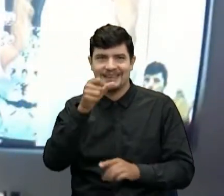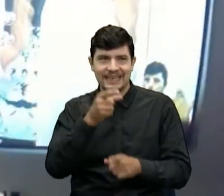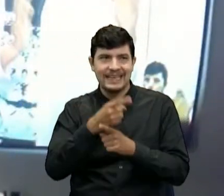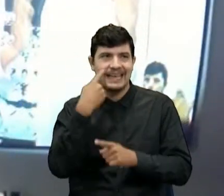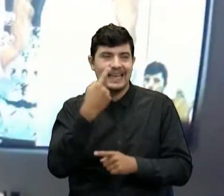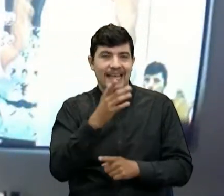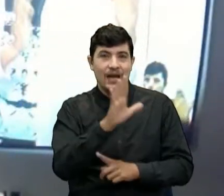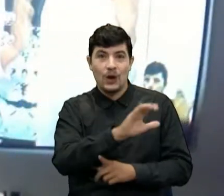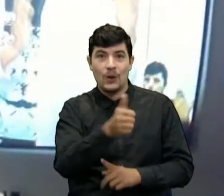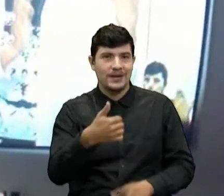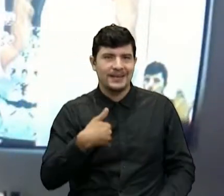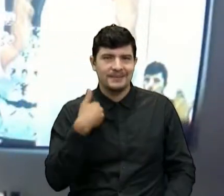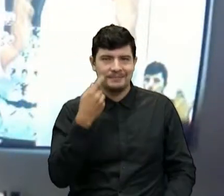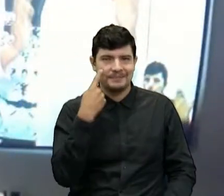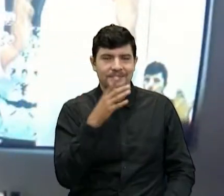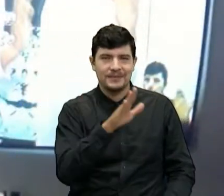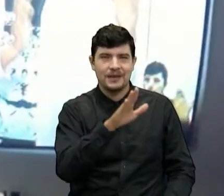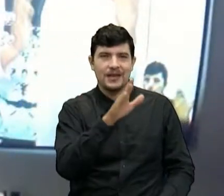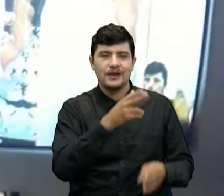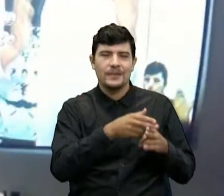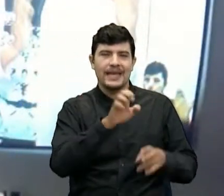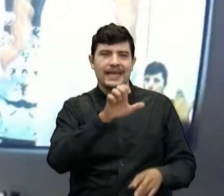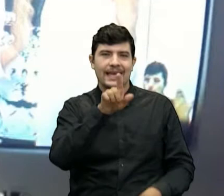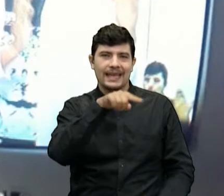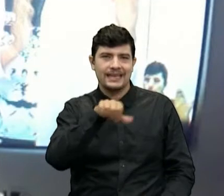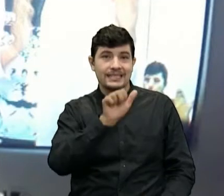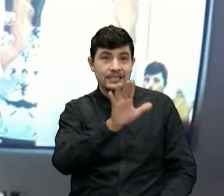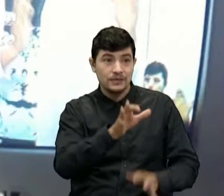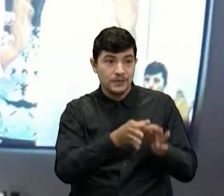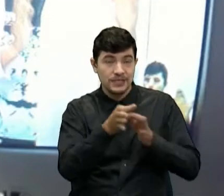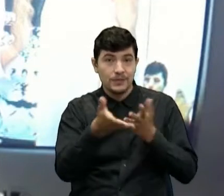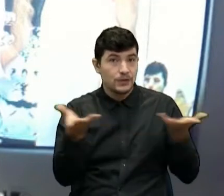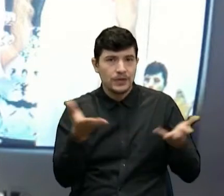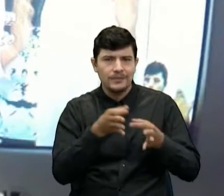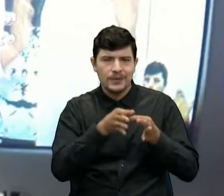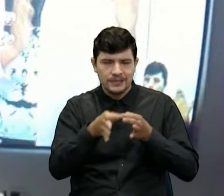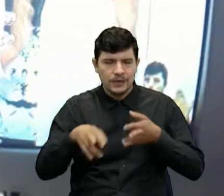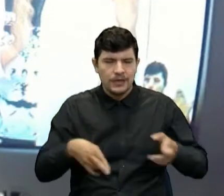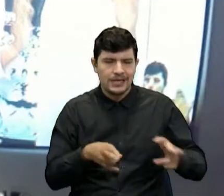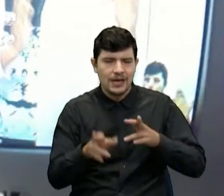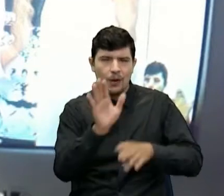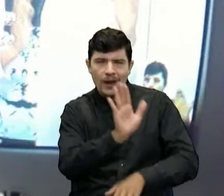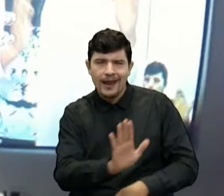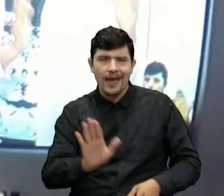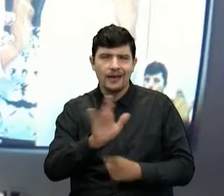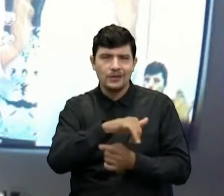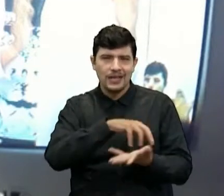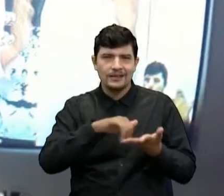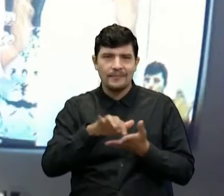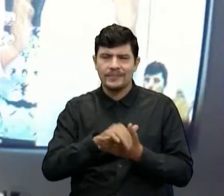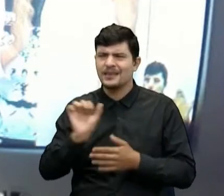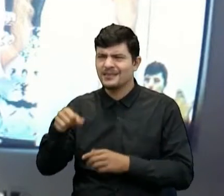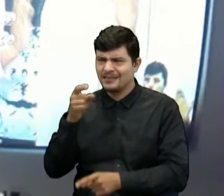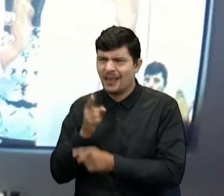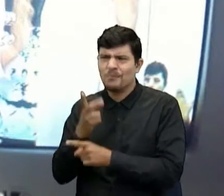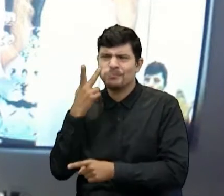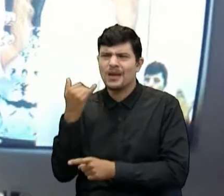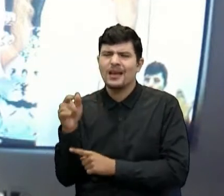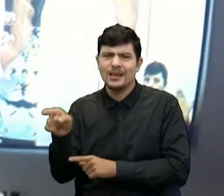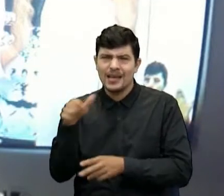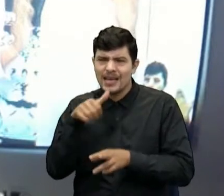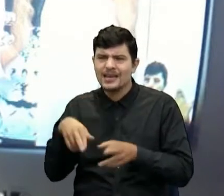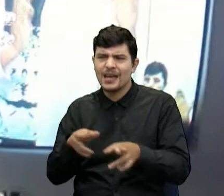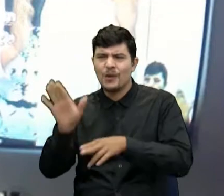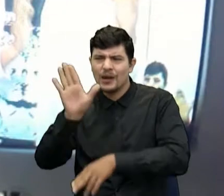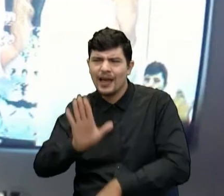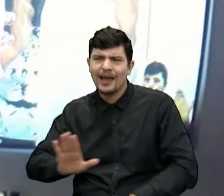llama Elsa Y envía esta fotografía Desde Río Negro Santander Ahí sí lo has escuchado Bastante Sí, allá como que sí Río Negro sí